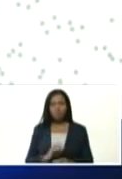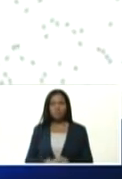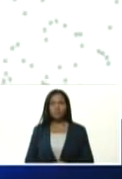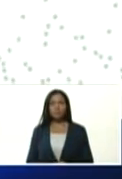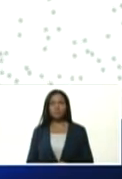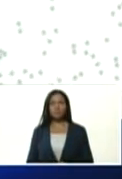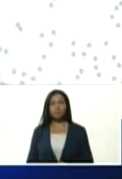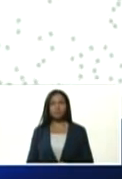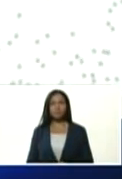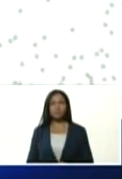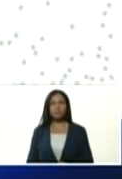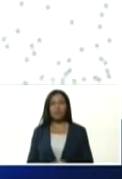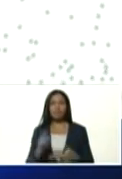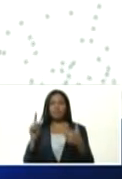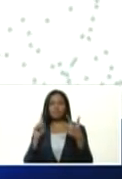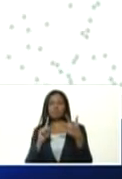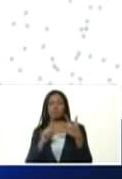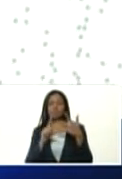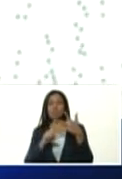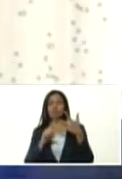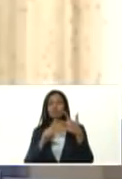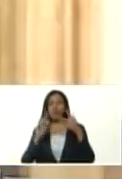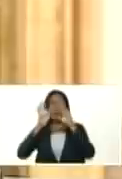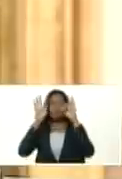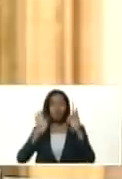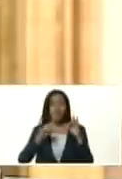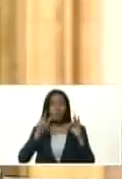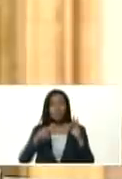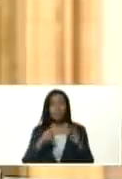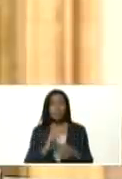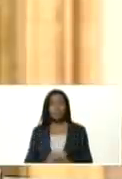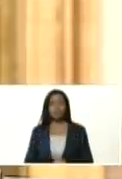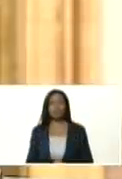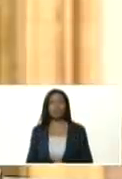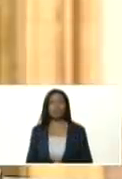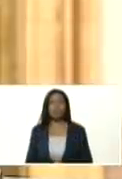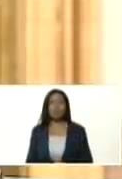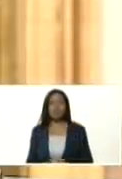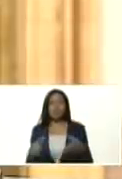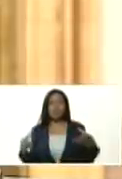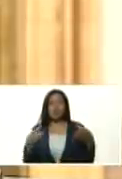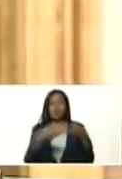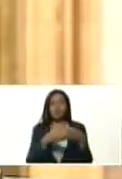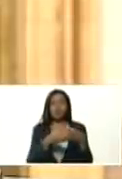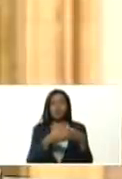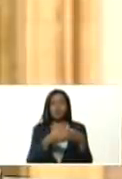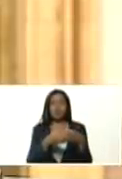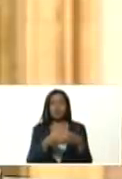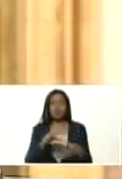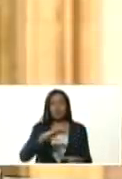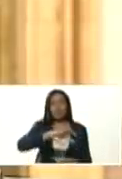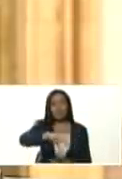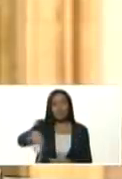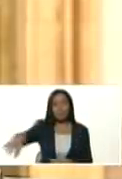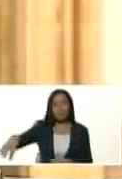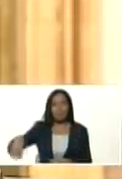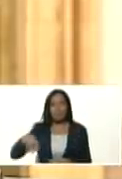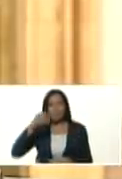Hay un tercer modelo que es el aislamiento parcial de ciudades y